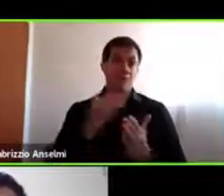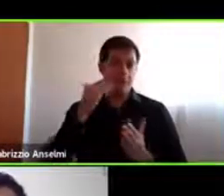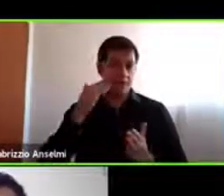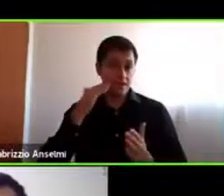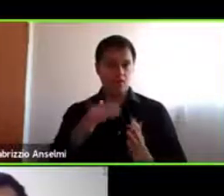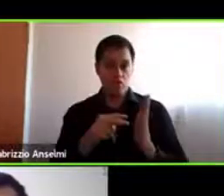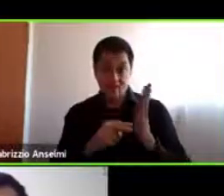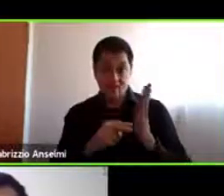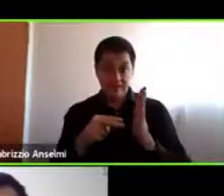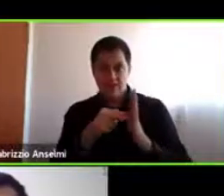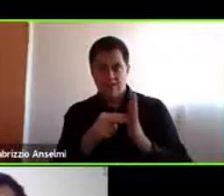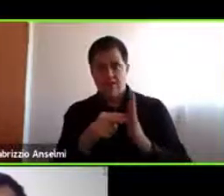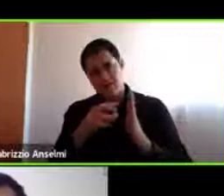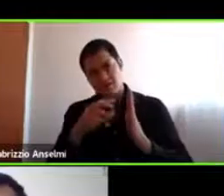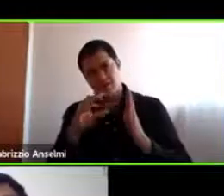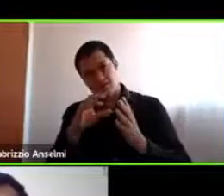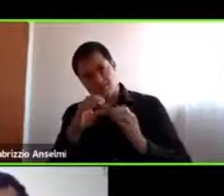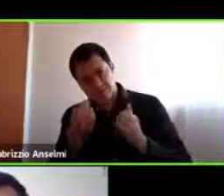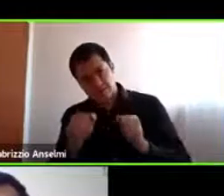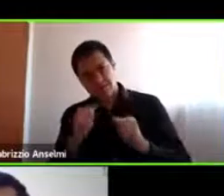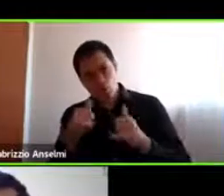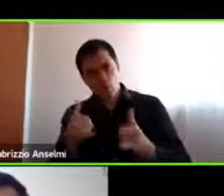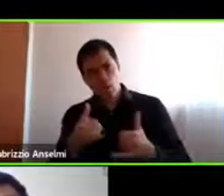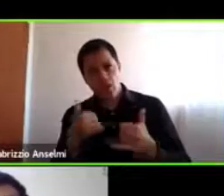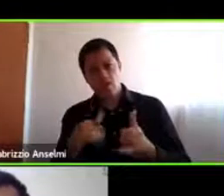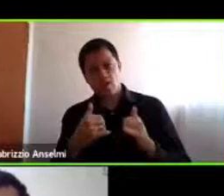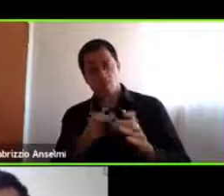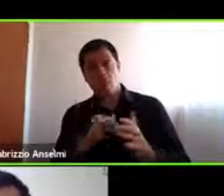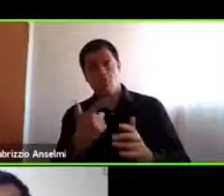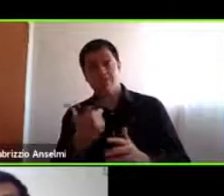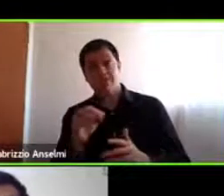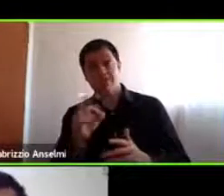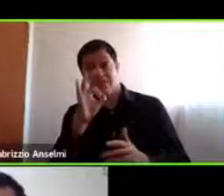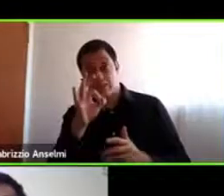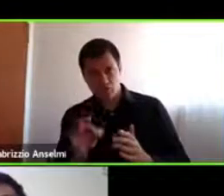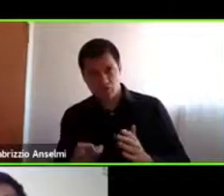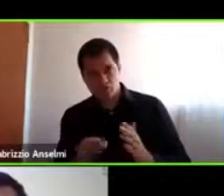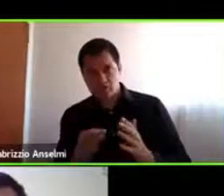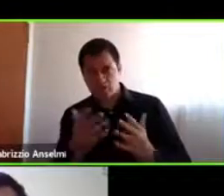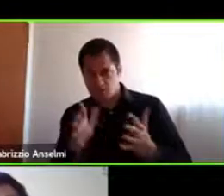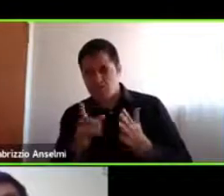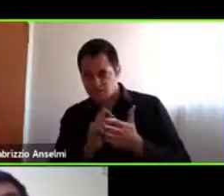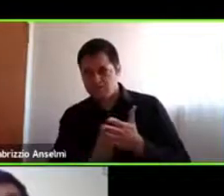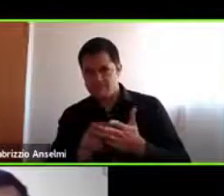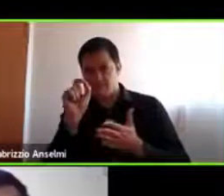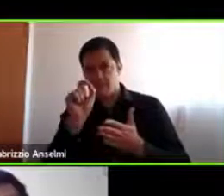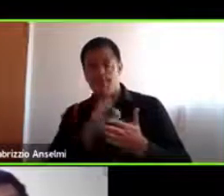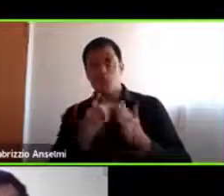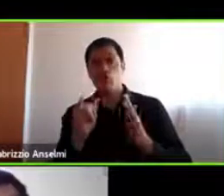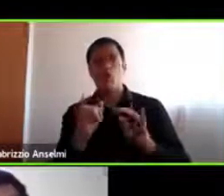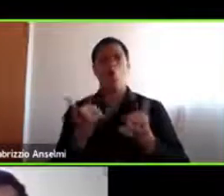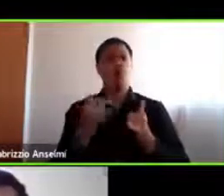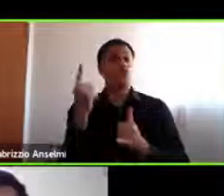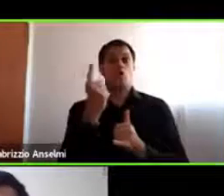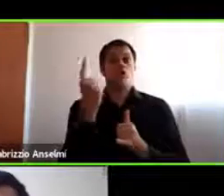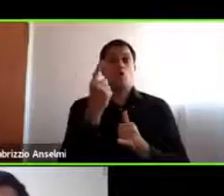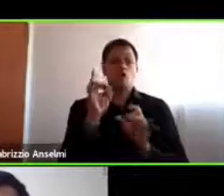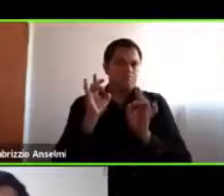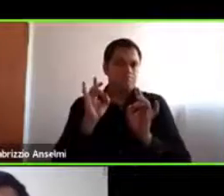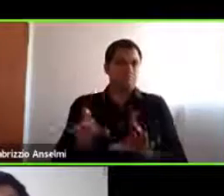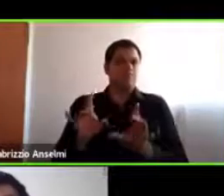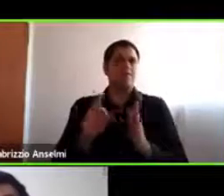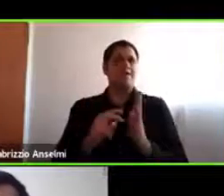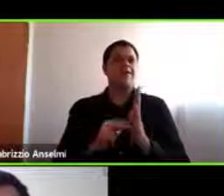a tener una tasa mayor del 70% de aciertos el juego automáticamente se va ajustando para ponerle un nivel de